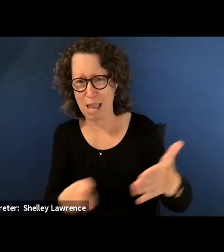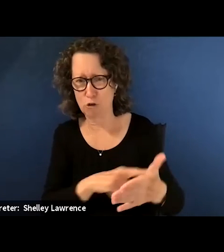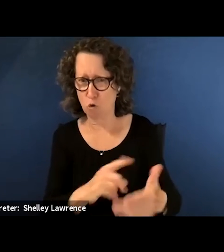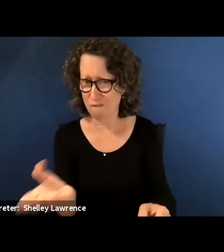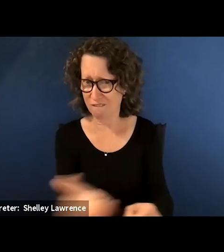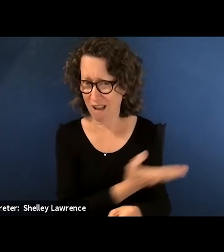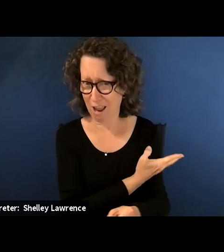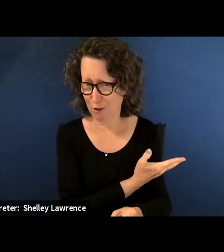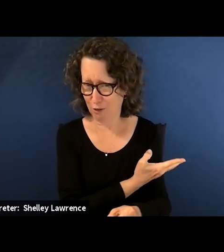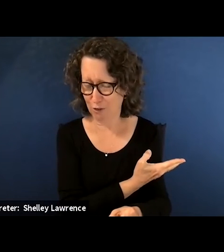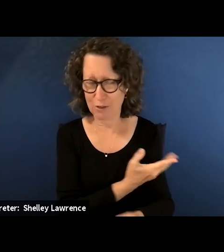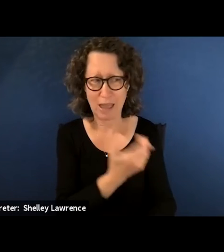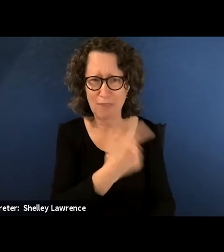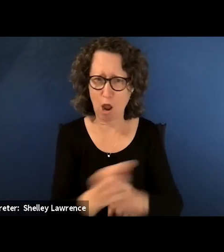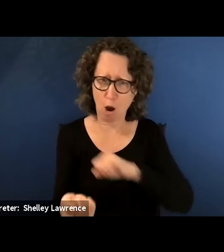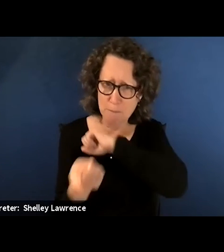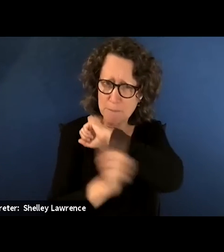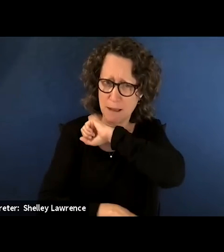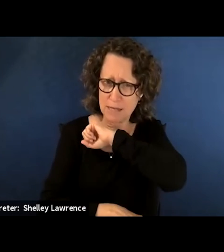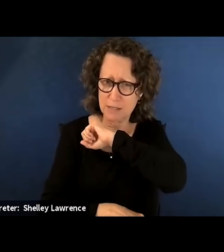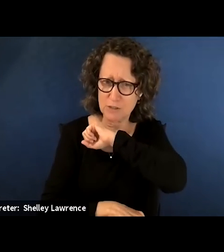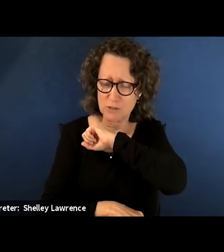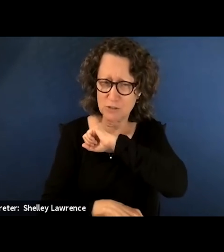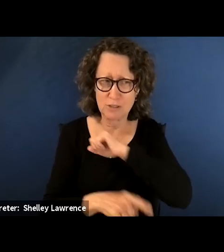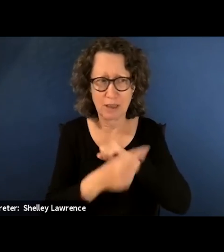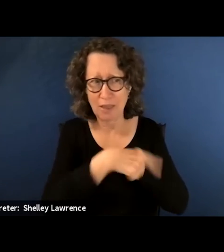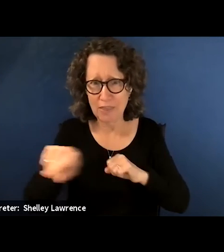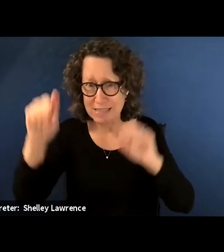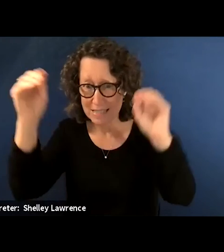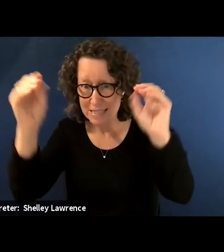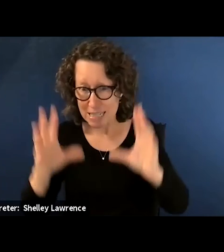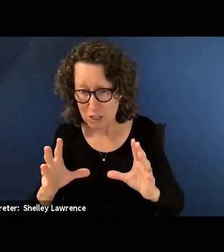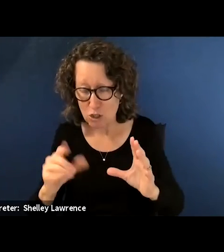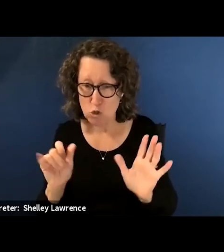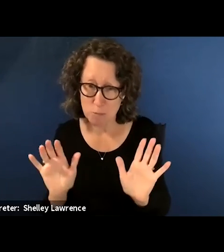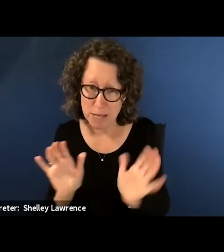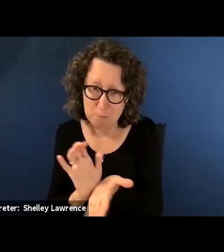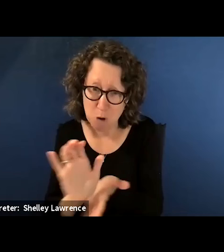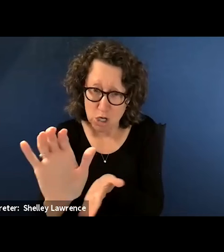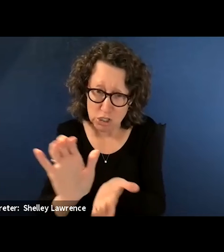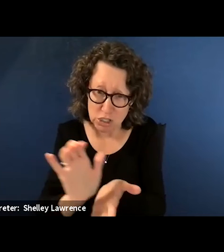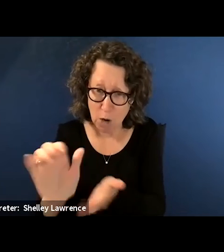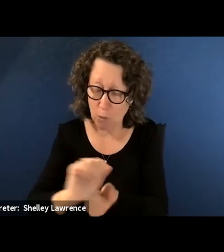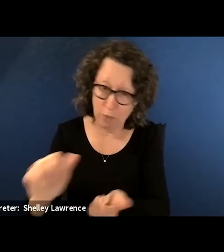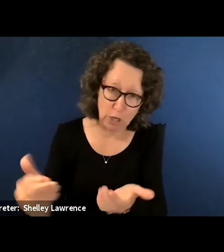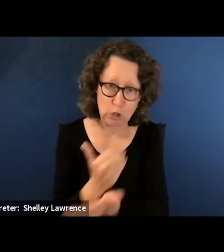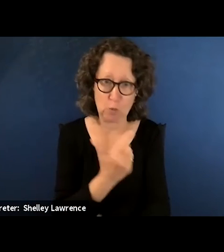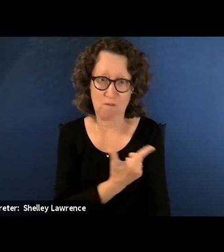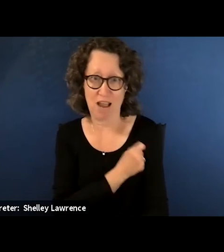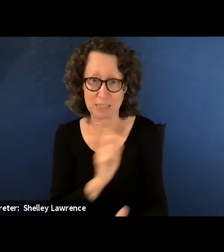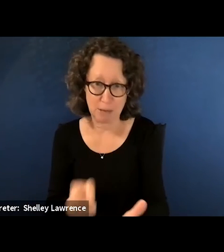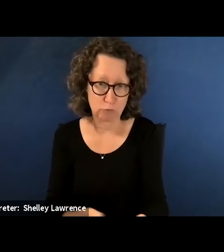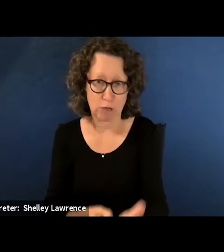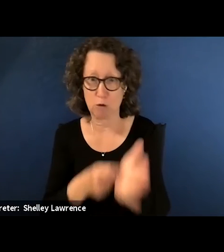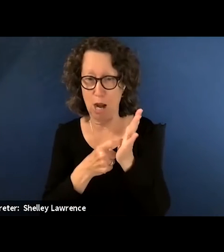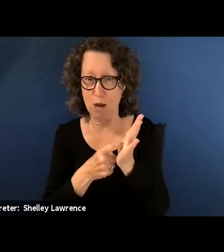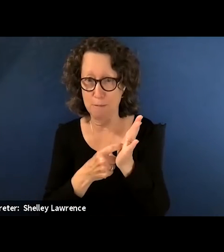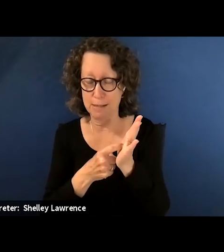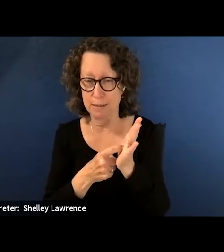son despedidas de sus trabajos, están siendo castigados. Estos maestros que están